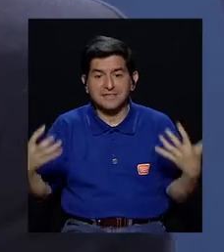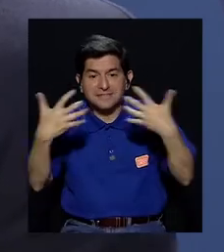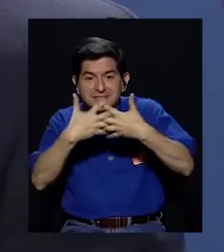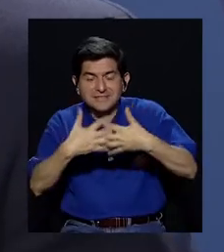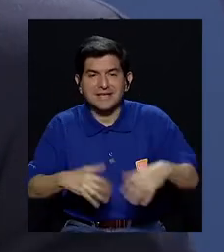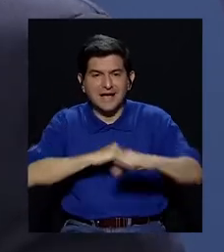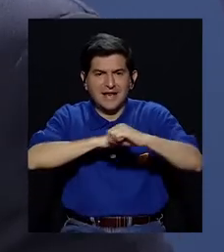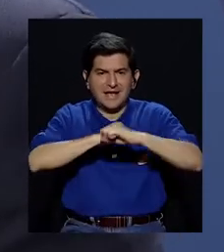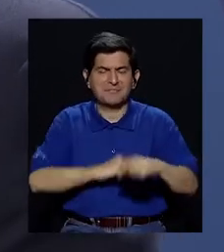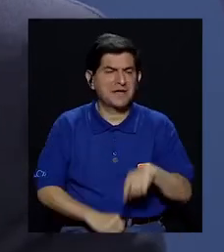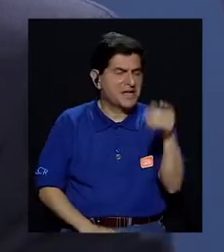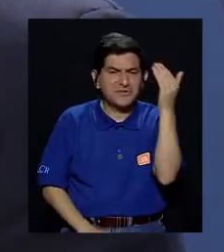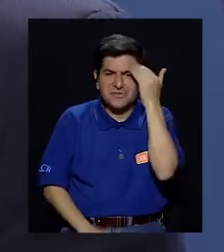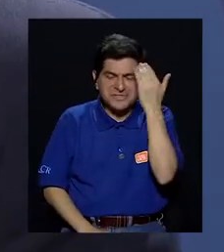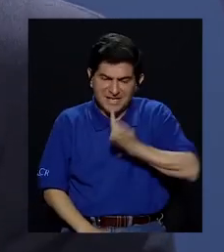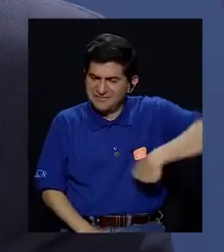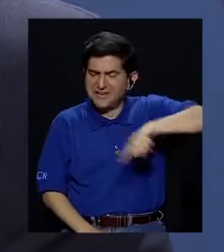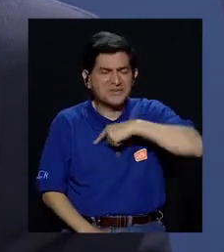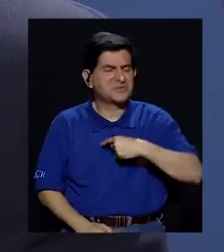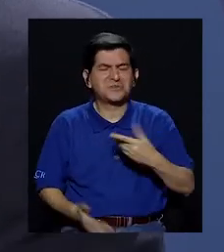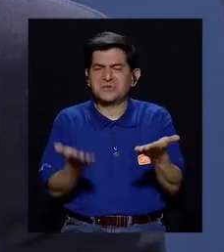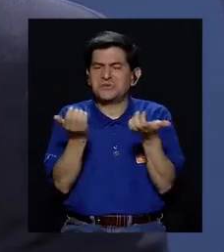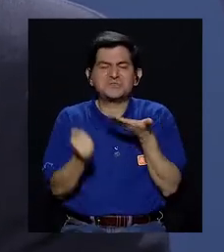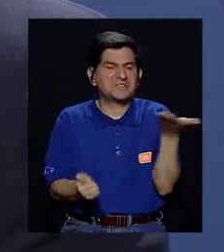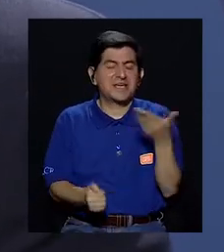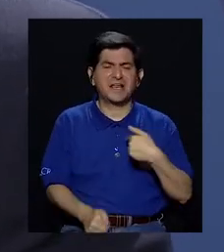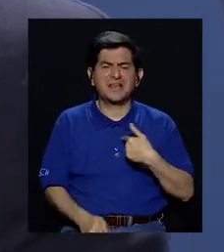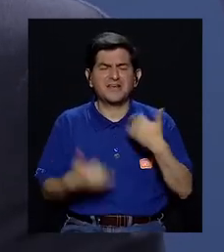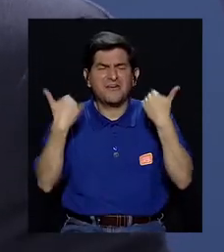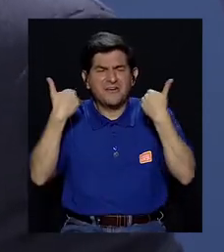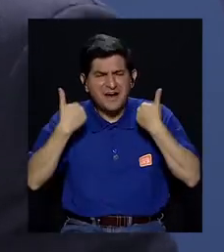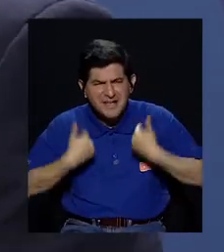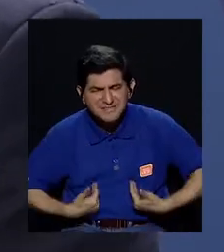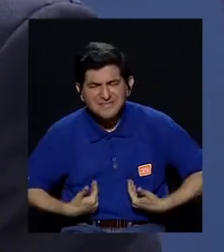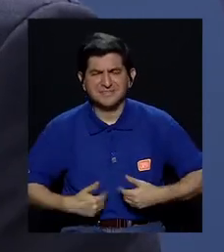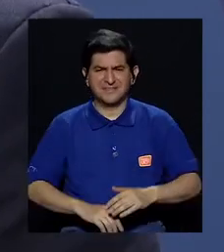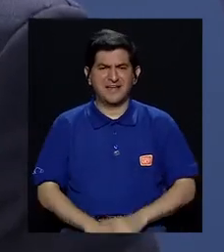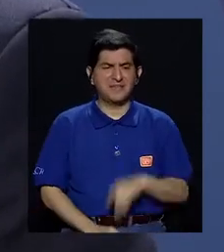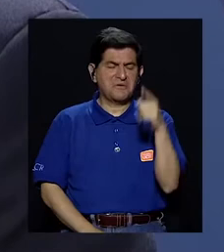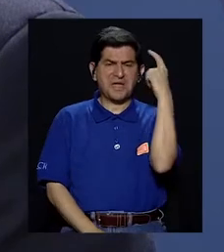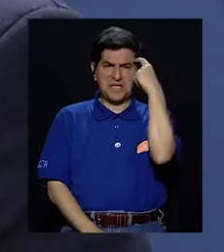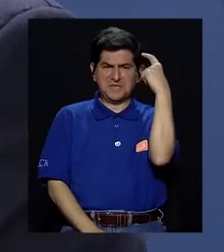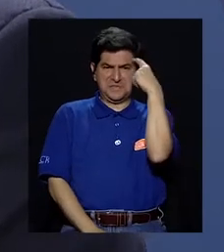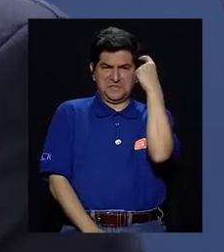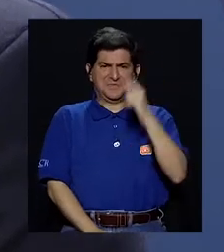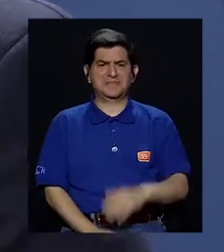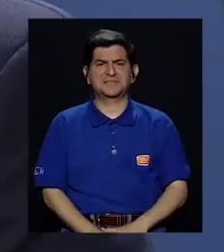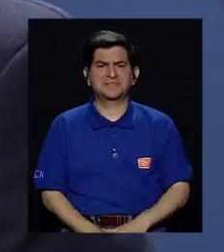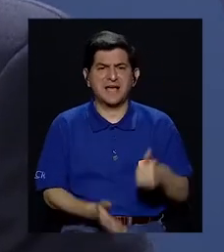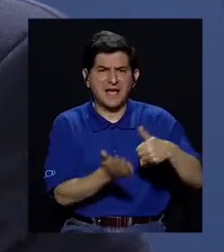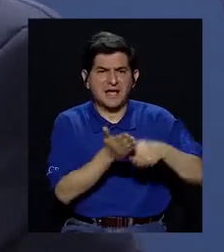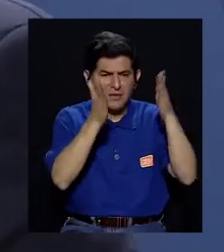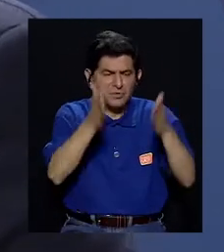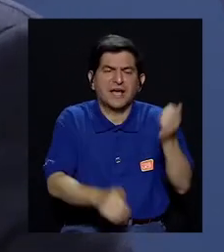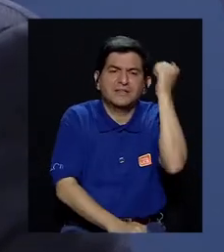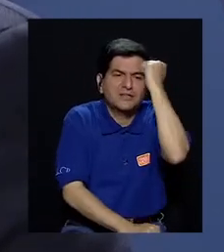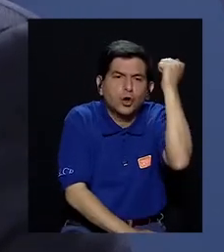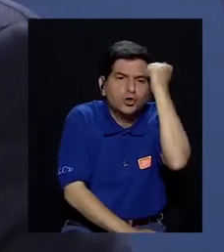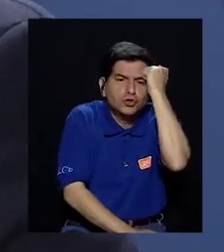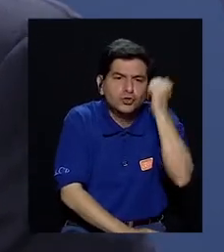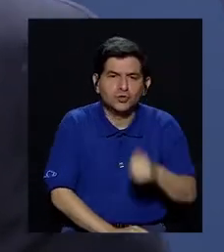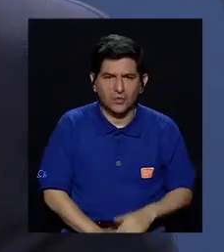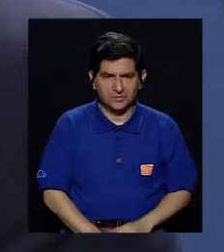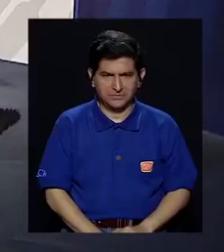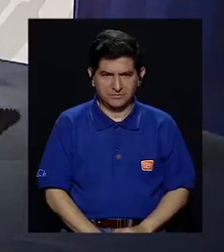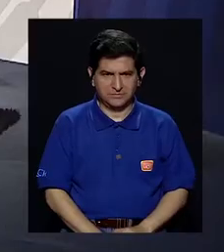sea ellos no han sabido leer qué es lo que nosotros queremos y ya yo estoy cansado de que ellos piensen de que el electorado es tonto